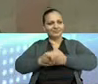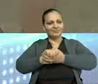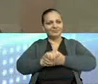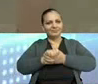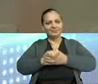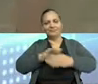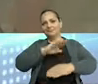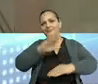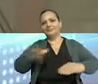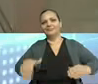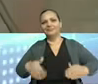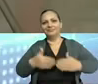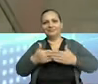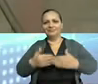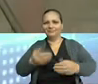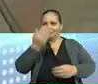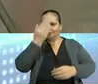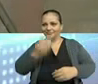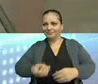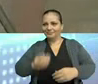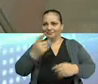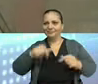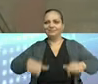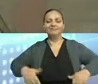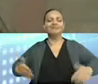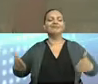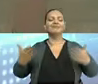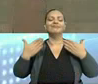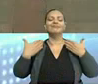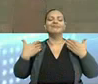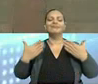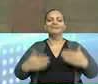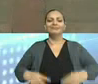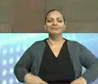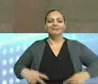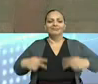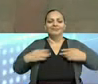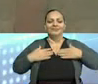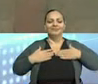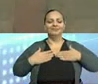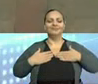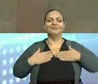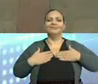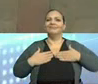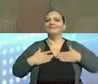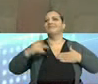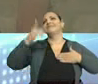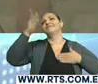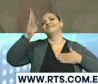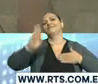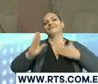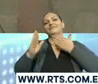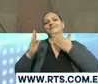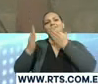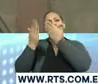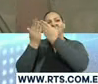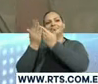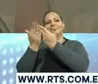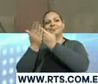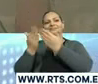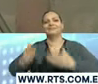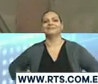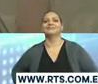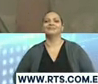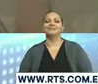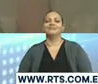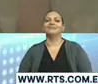Qué lindo clima, qué lindo día, y gracias a papá Dios por darnos vida, energía para seguir al pie del cañón, al pie